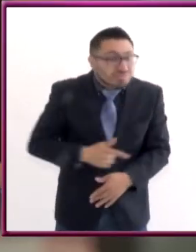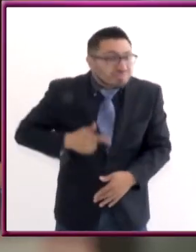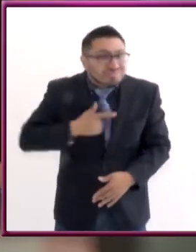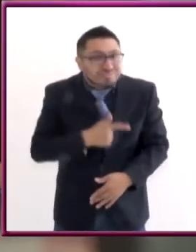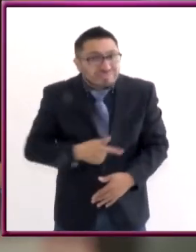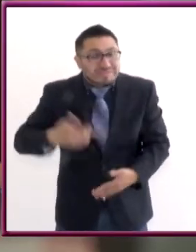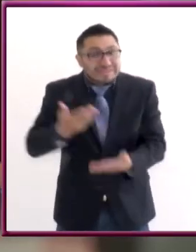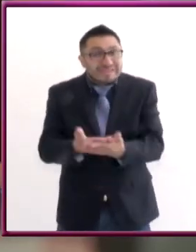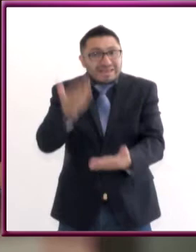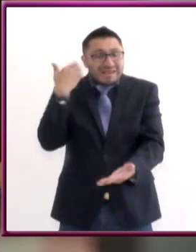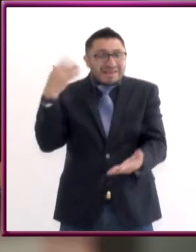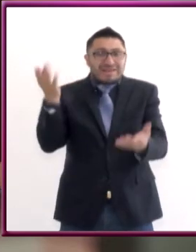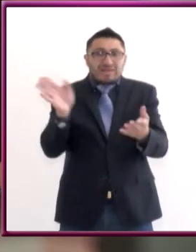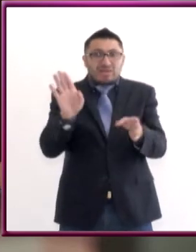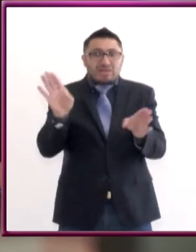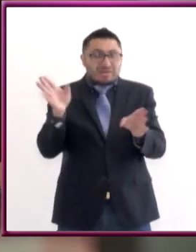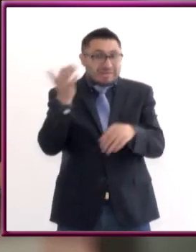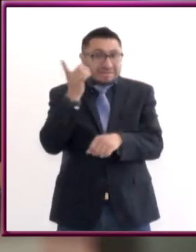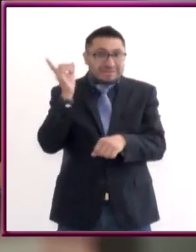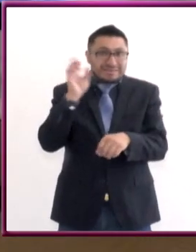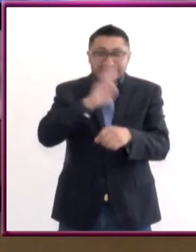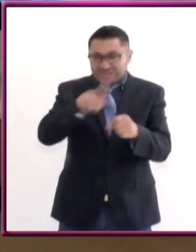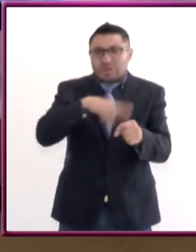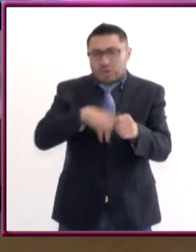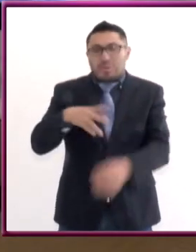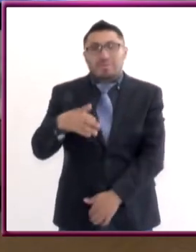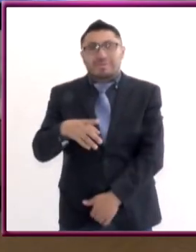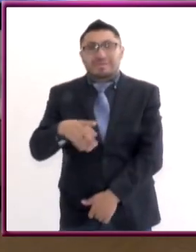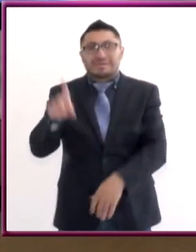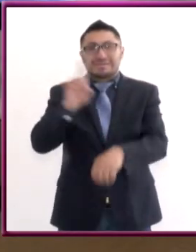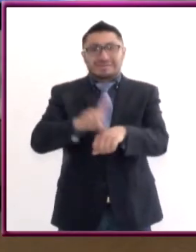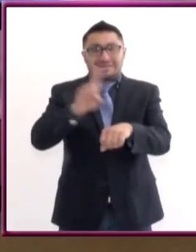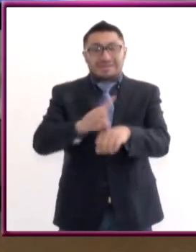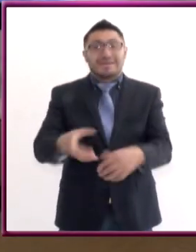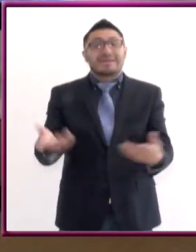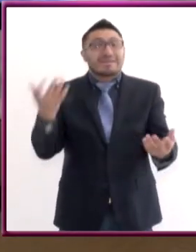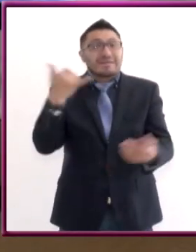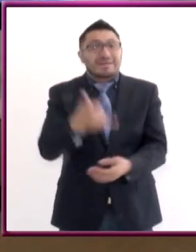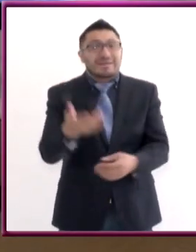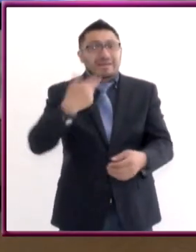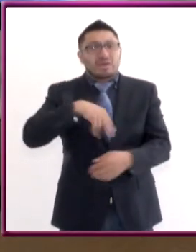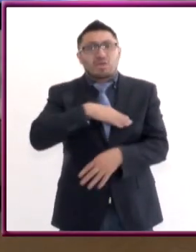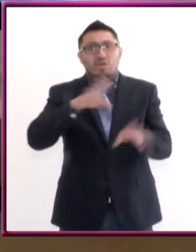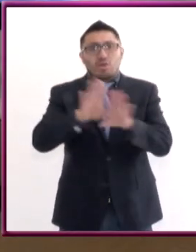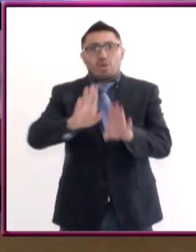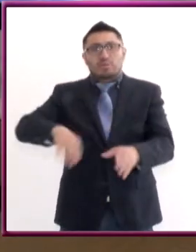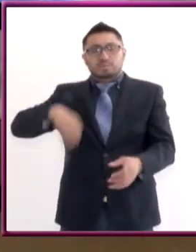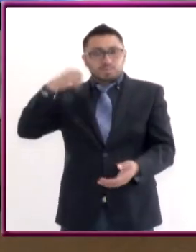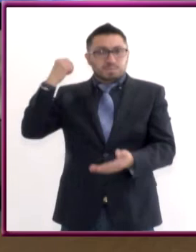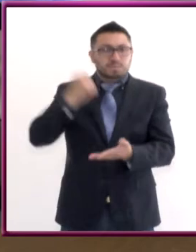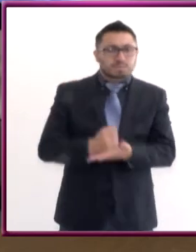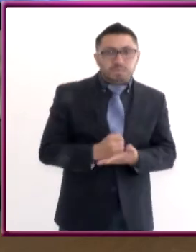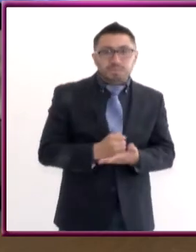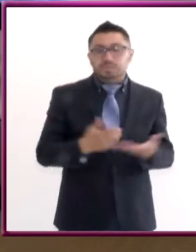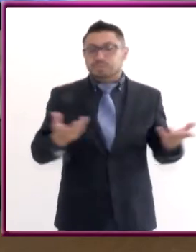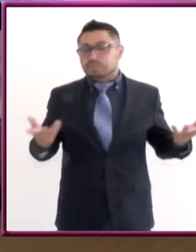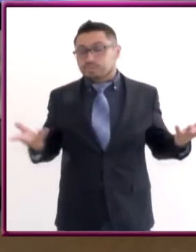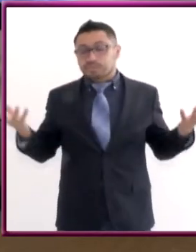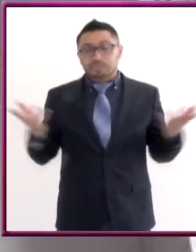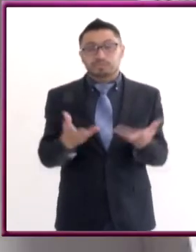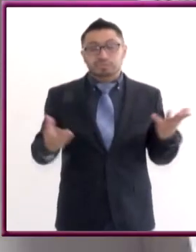que cotidianamente disfrutábamos, y nos estamos viendo obligados